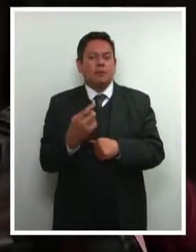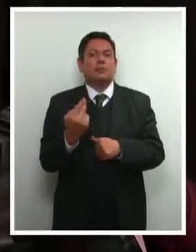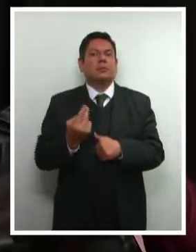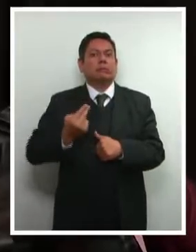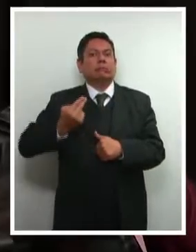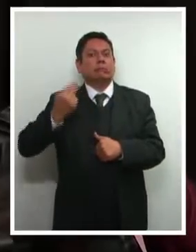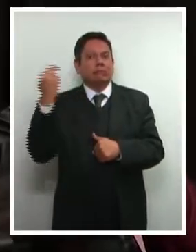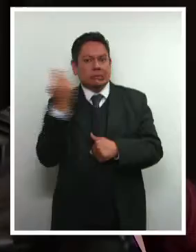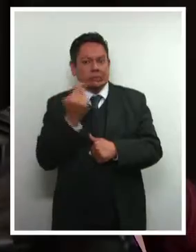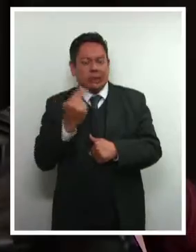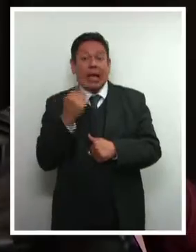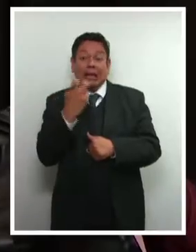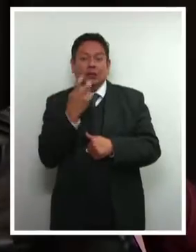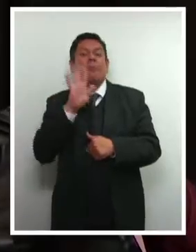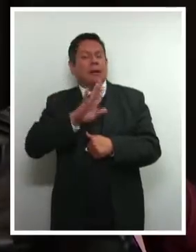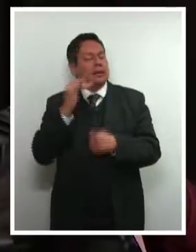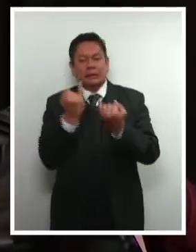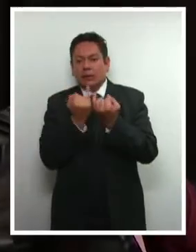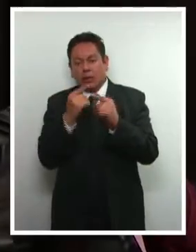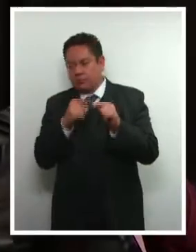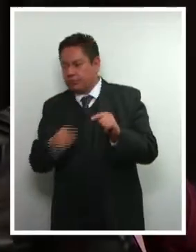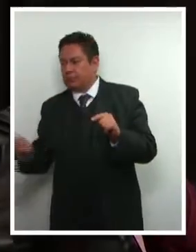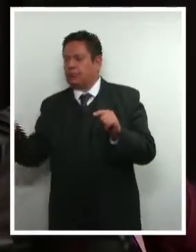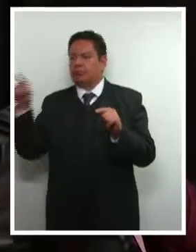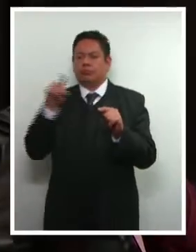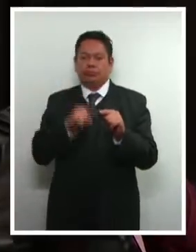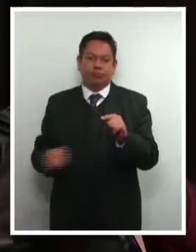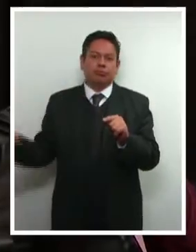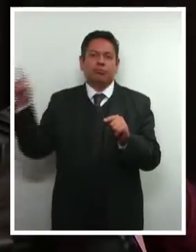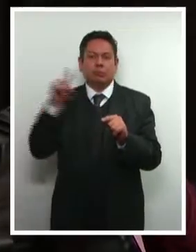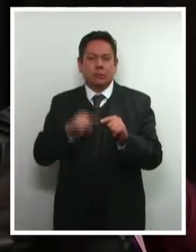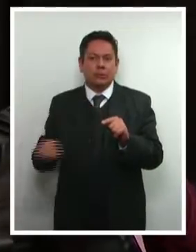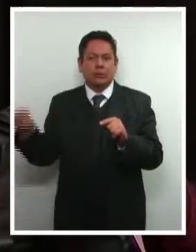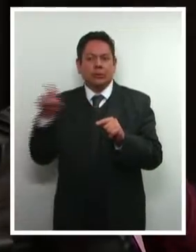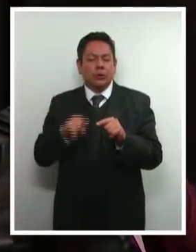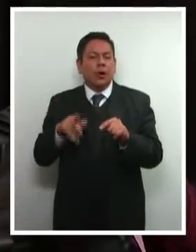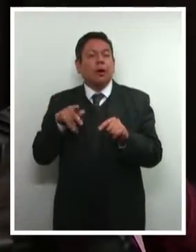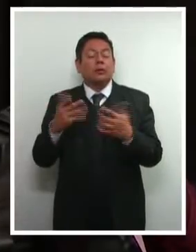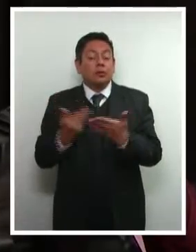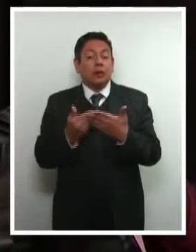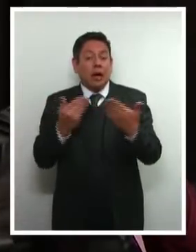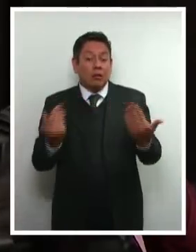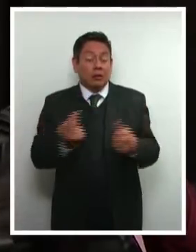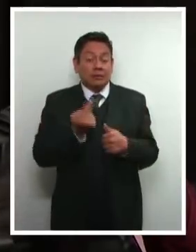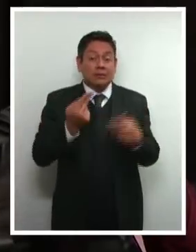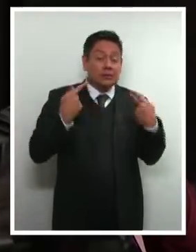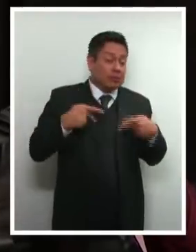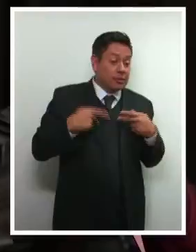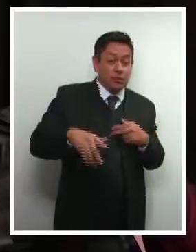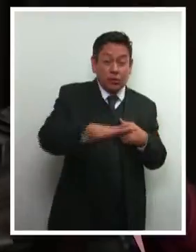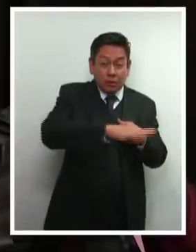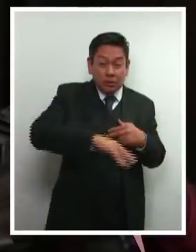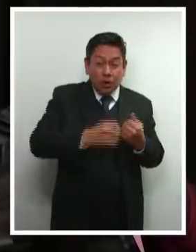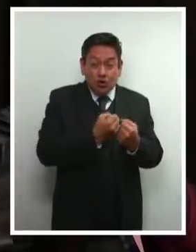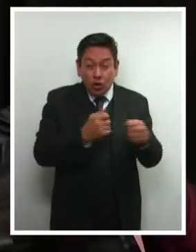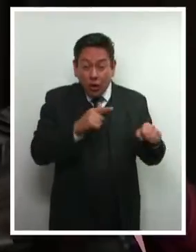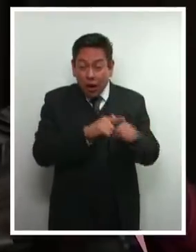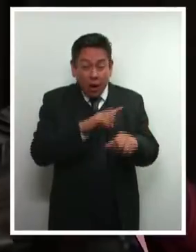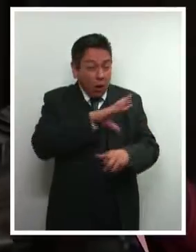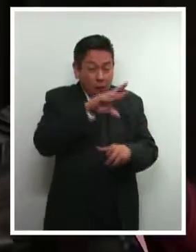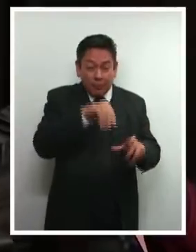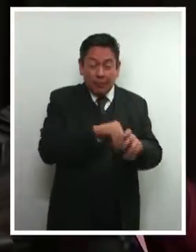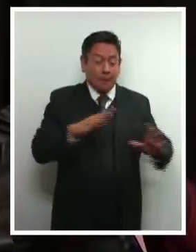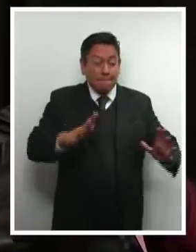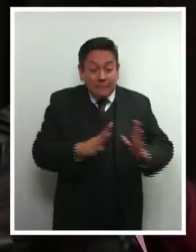ciclo institucional con el concurso de toda la sociedad para garantizar en nuestra ciudad un abasto adecuado